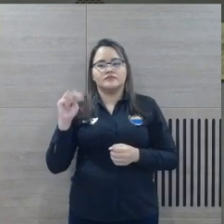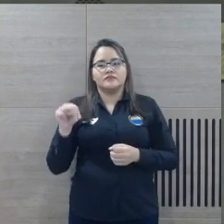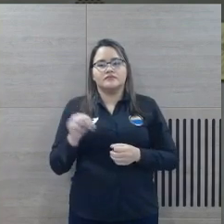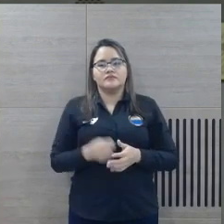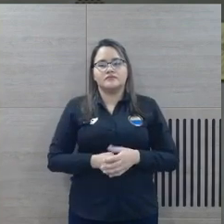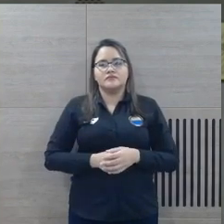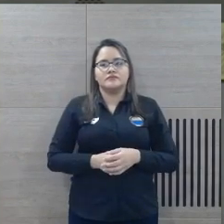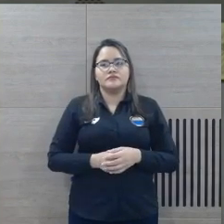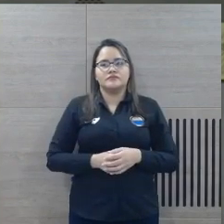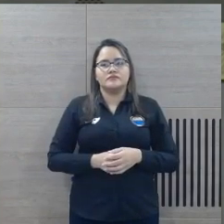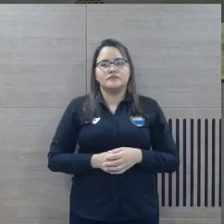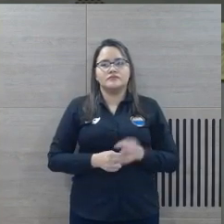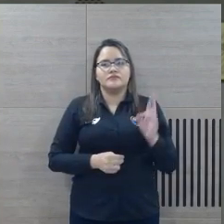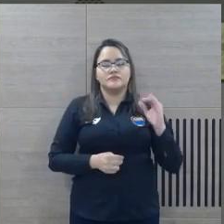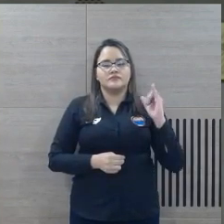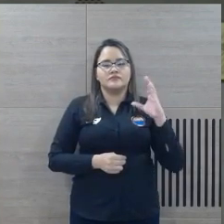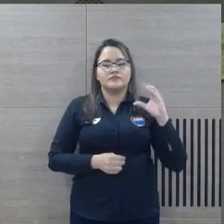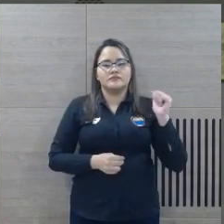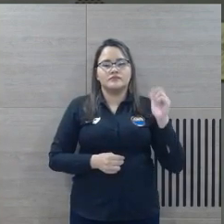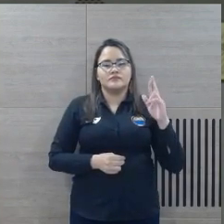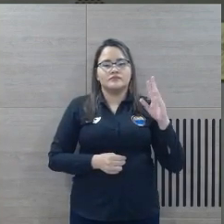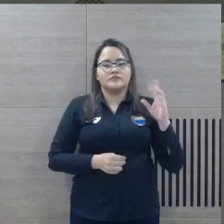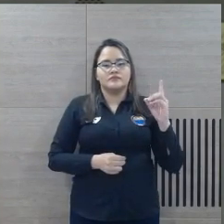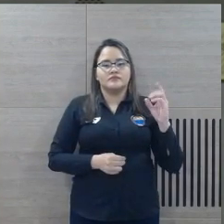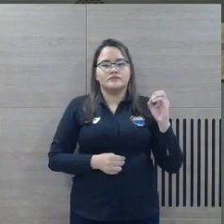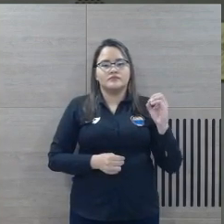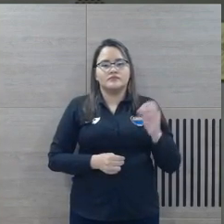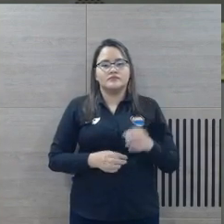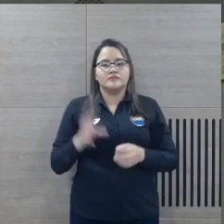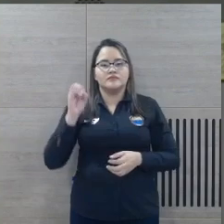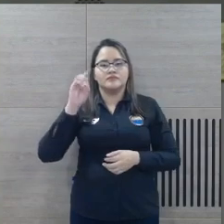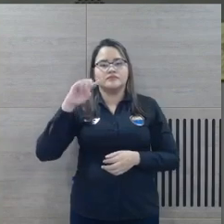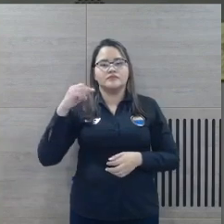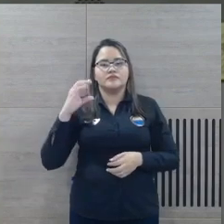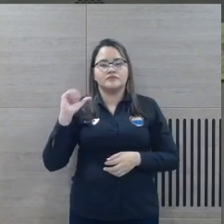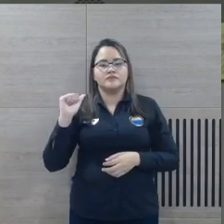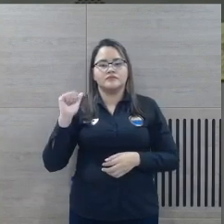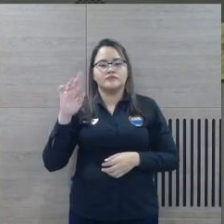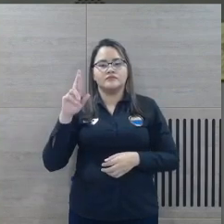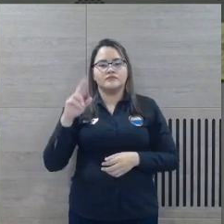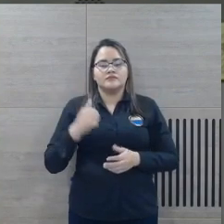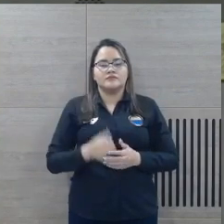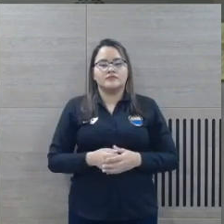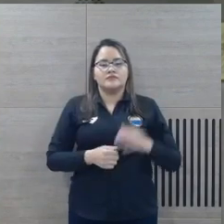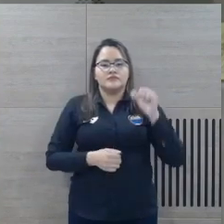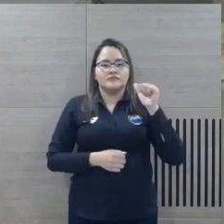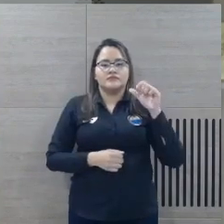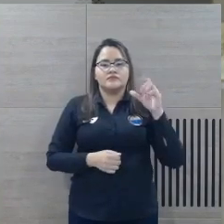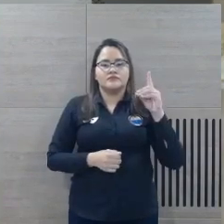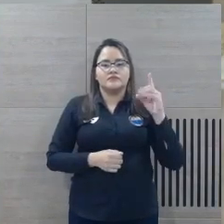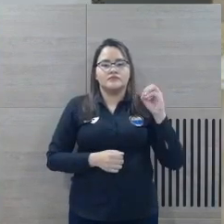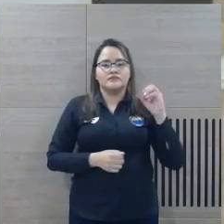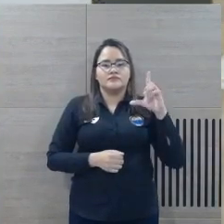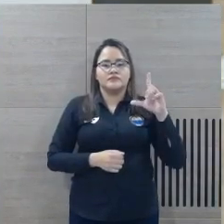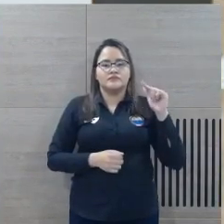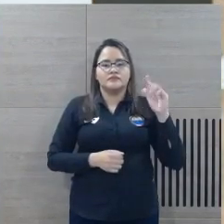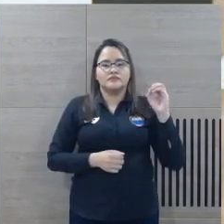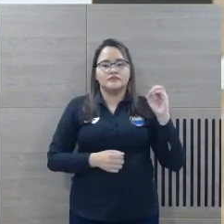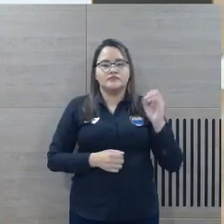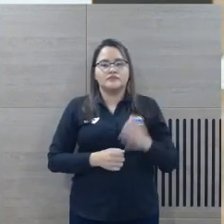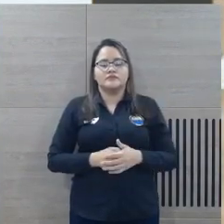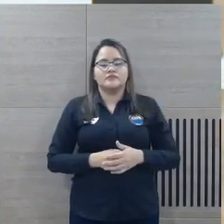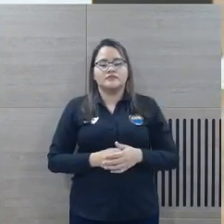Fernández. Oscar Eduardo Pérez Sampaio. Adolfo José Puello Salazar. Andrés Santiago Racines Orozco. Freddy